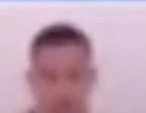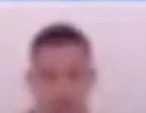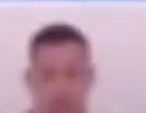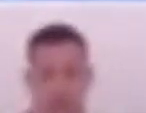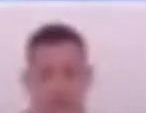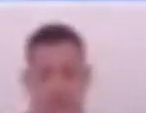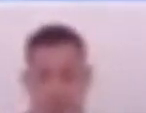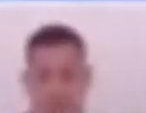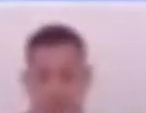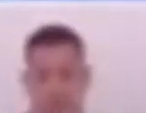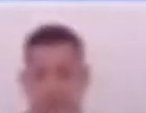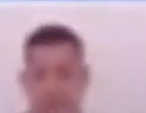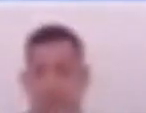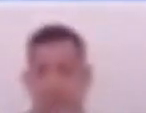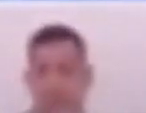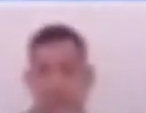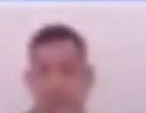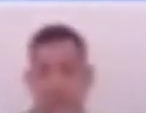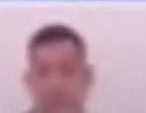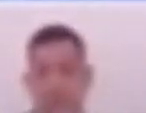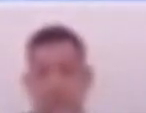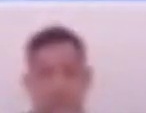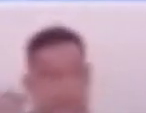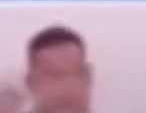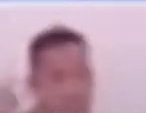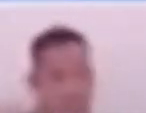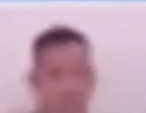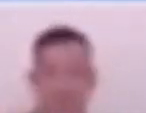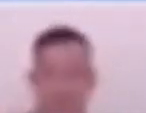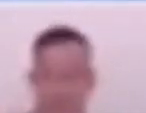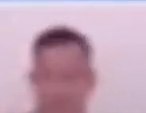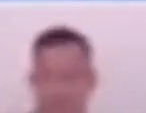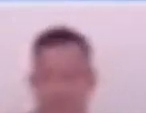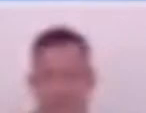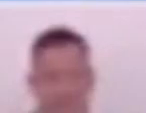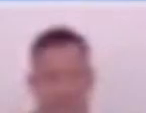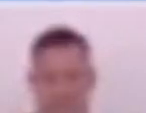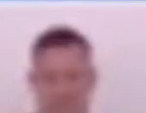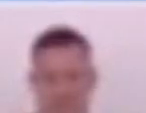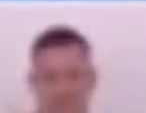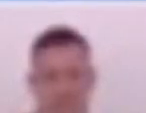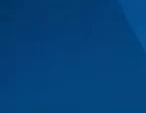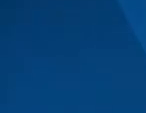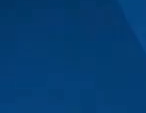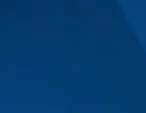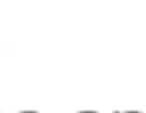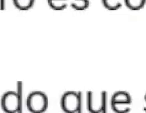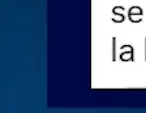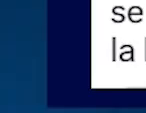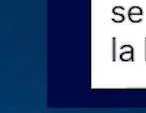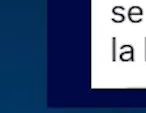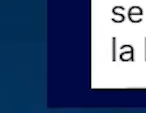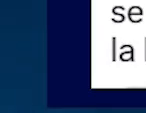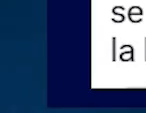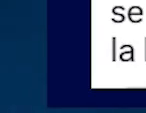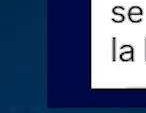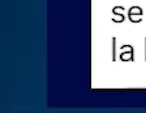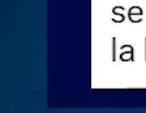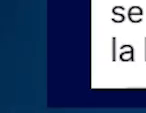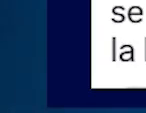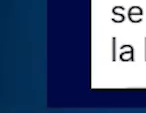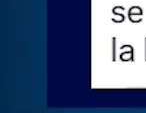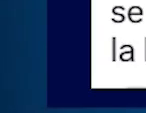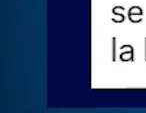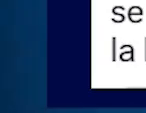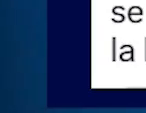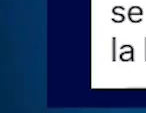acostar presidente Es que este señor no se cansa que lo hagamos pedazos aquí en esta plenaria la diputada Marcela Villatoro